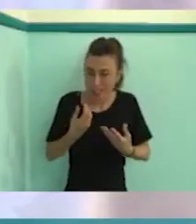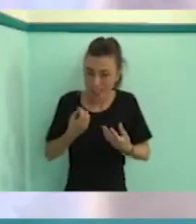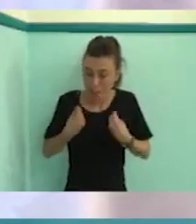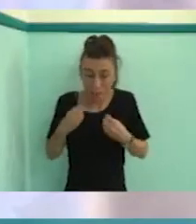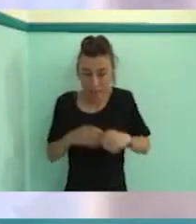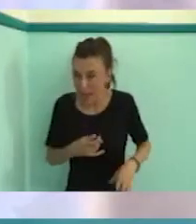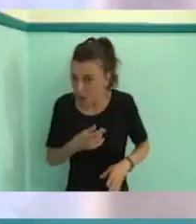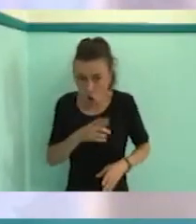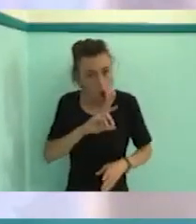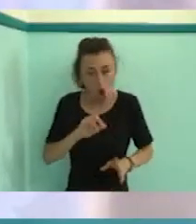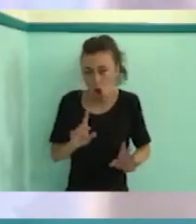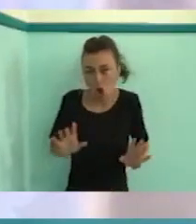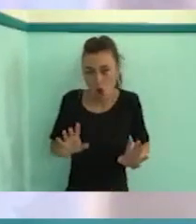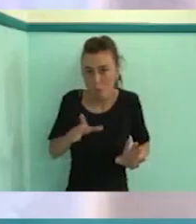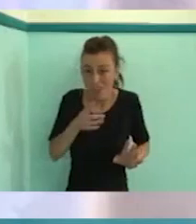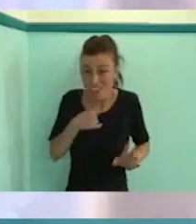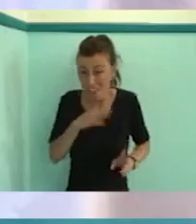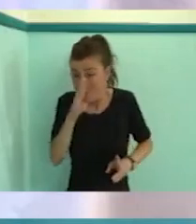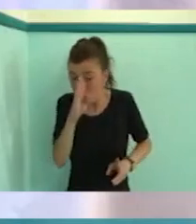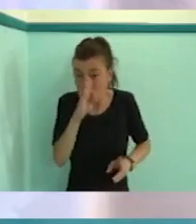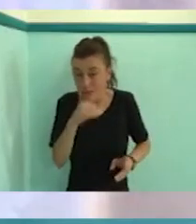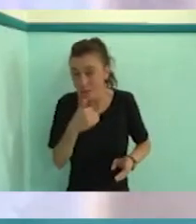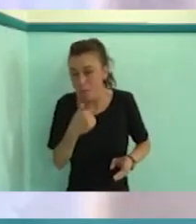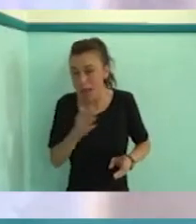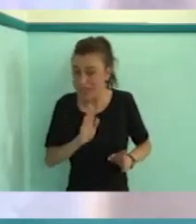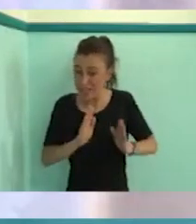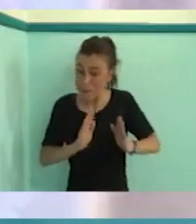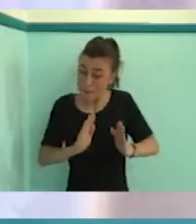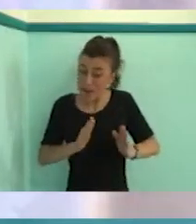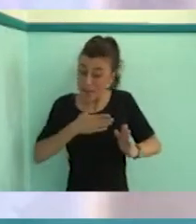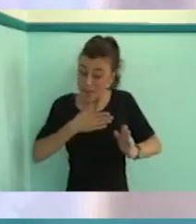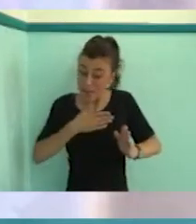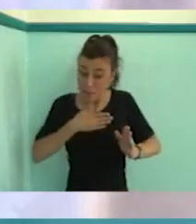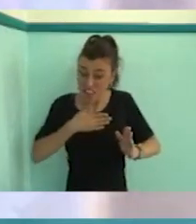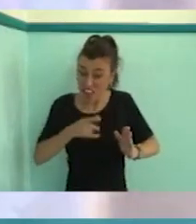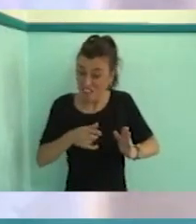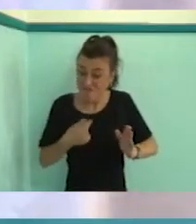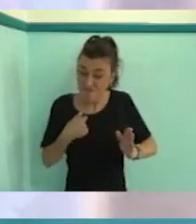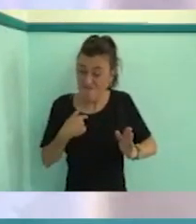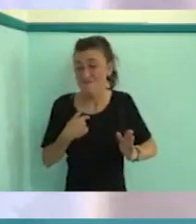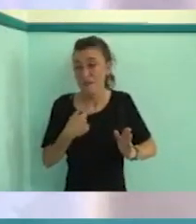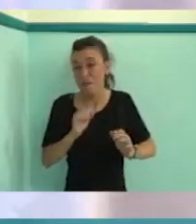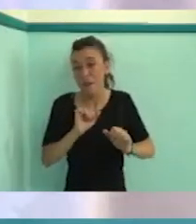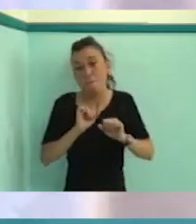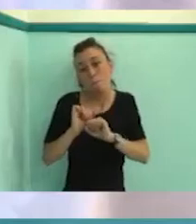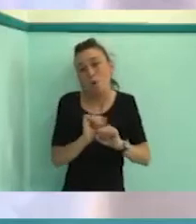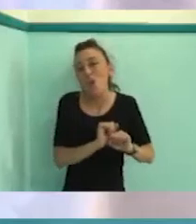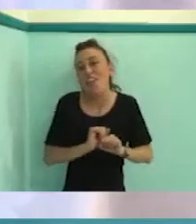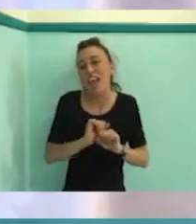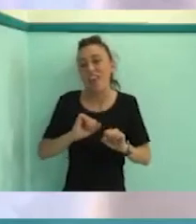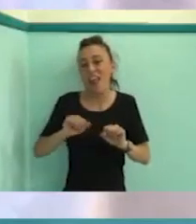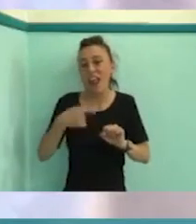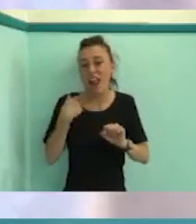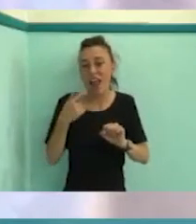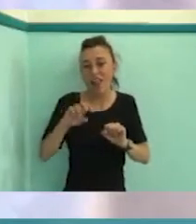porque cada vez que yo me vuelvo a esconder dejo ganar a esa parte de mí que me protege no del rechazo del otro de la humillación del otro no Entonces cuando